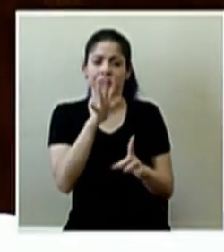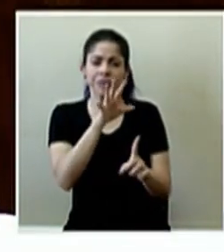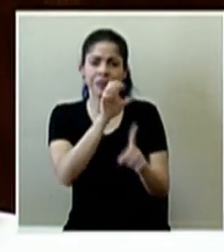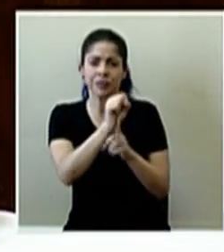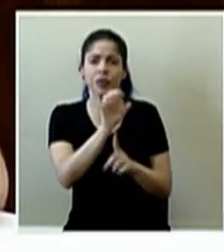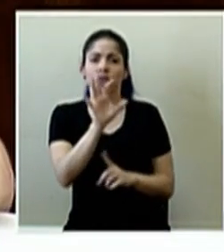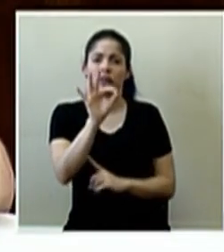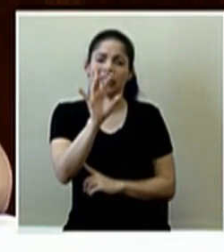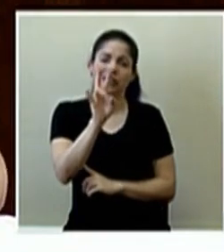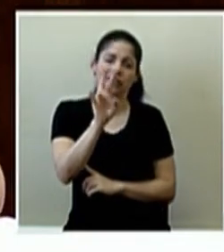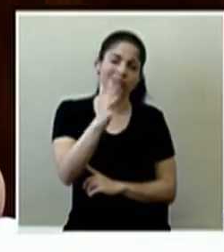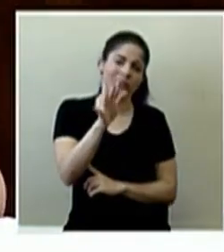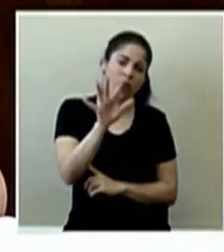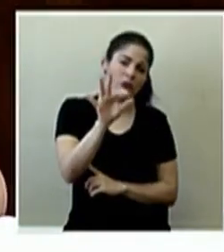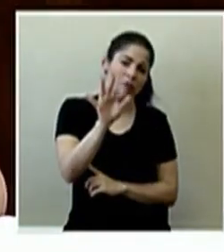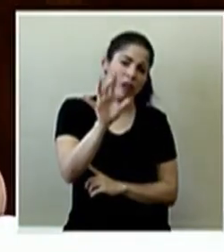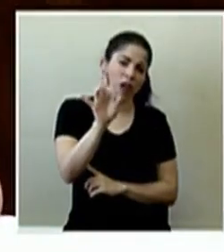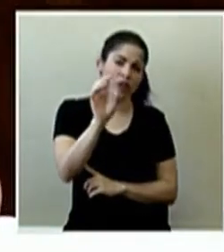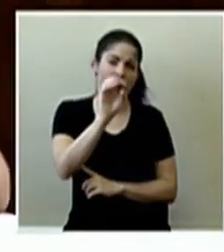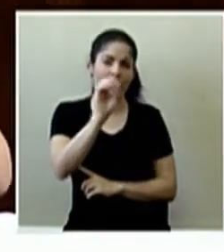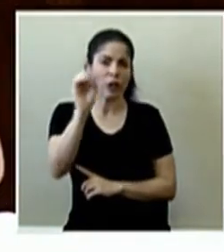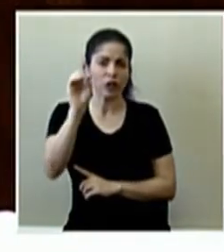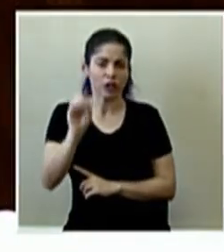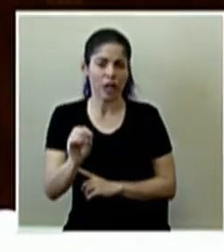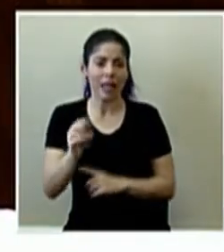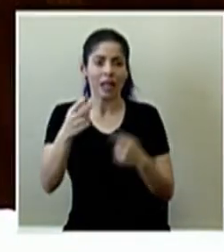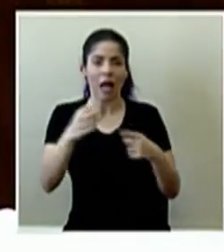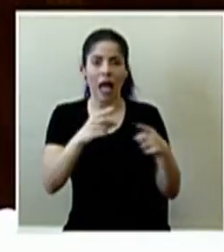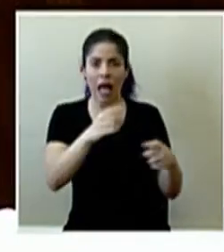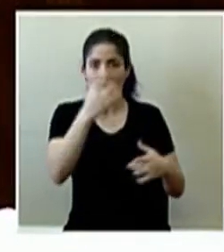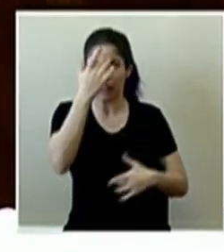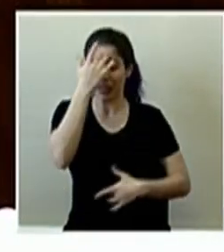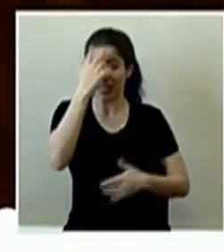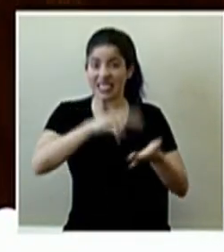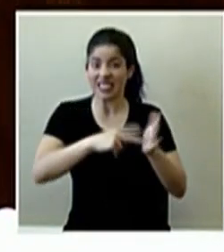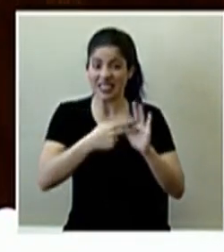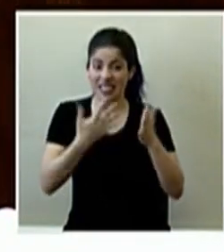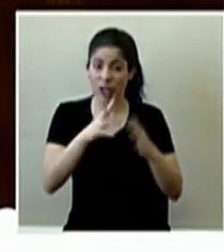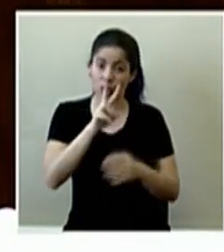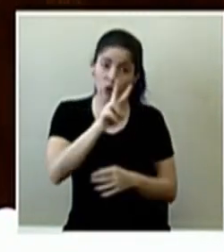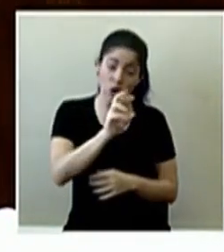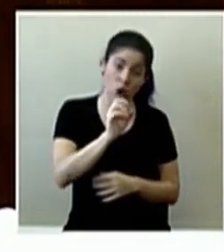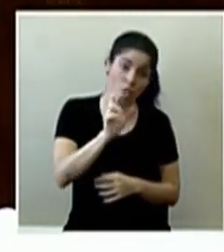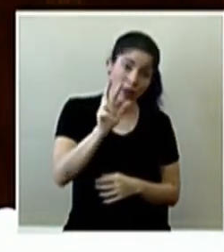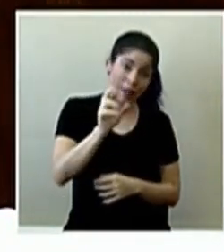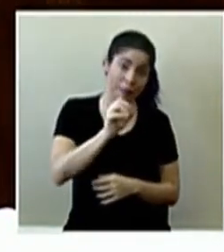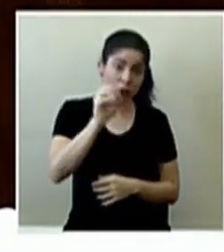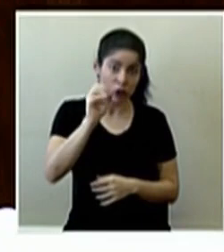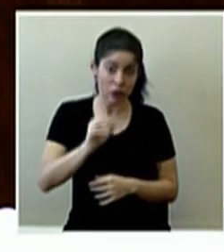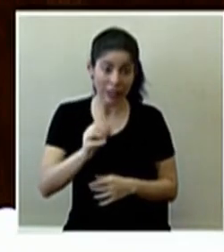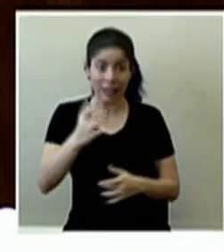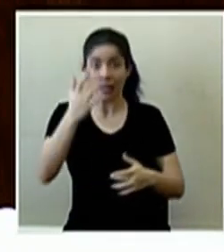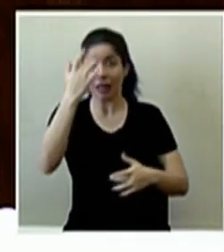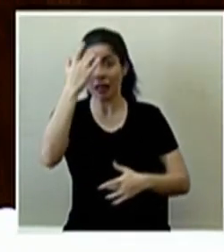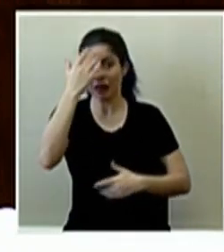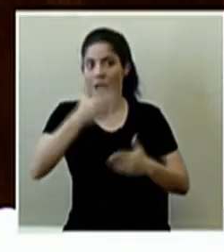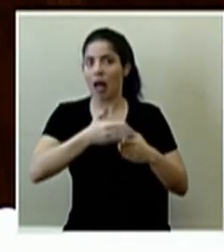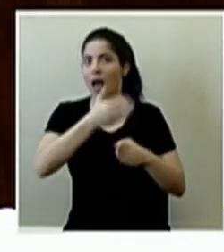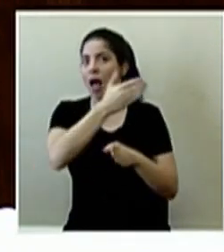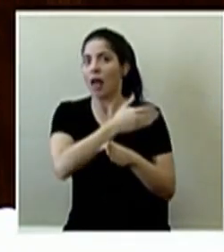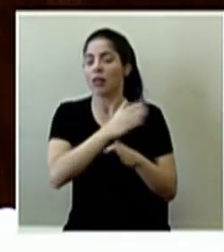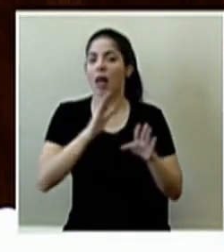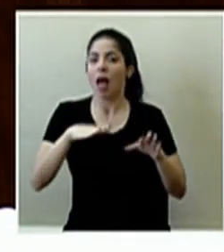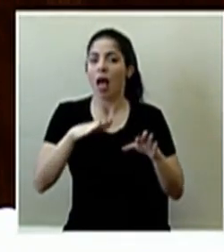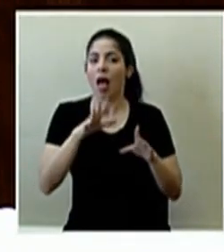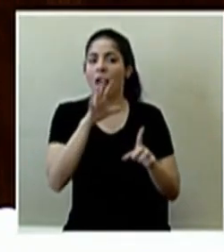un 97 o 98% de los casos, es decir, que cerca del 2 o el 3% de los casos no se había identificado el